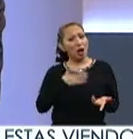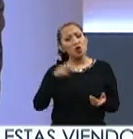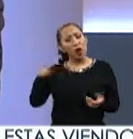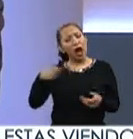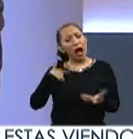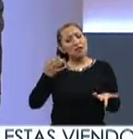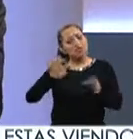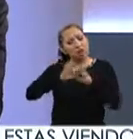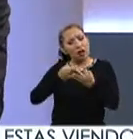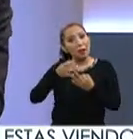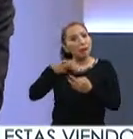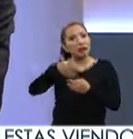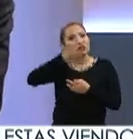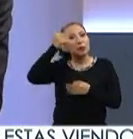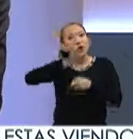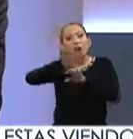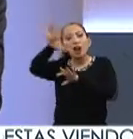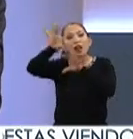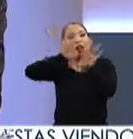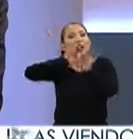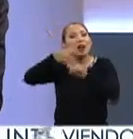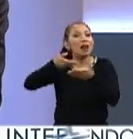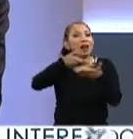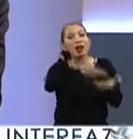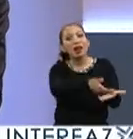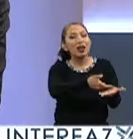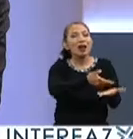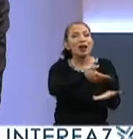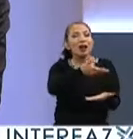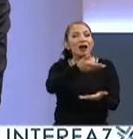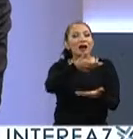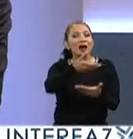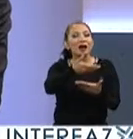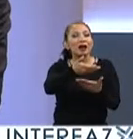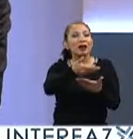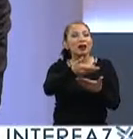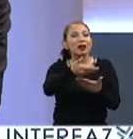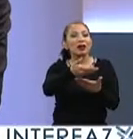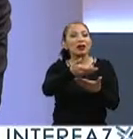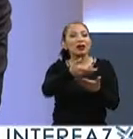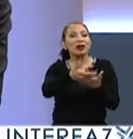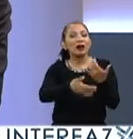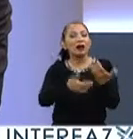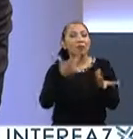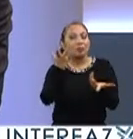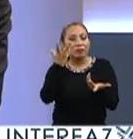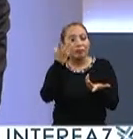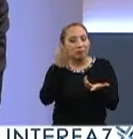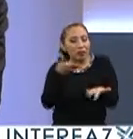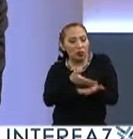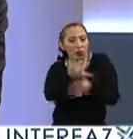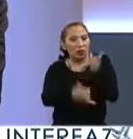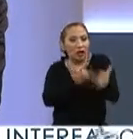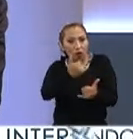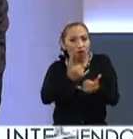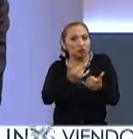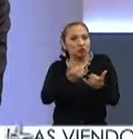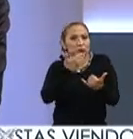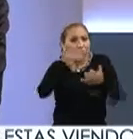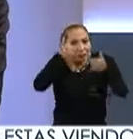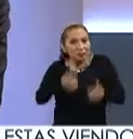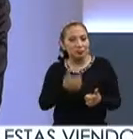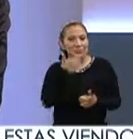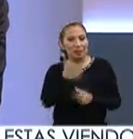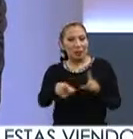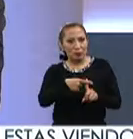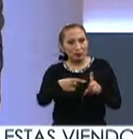estas alternativas, pero no saben cómo acercarse a este tipo de alternativas buenas, propositivas,